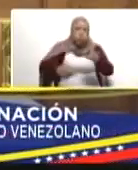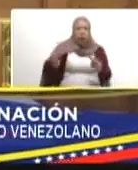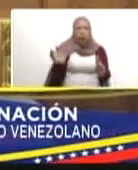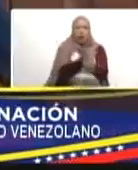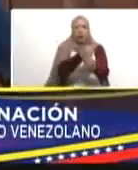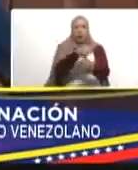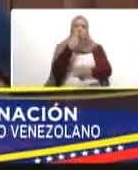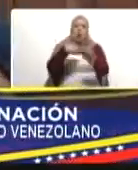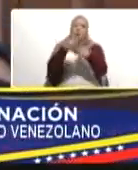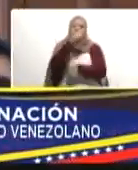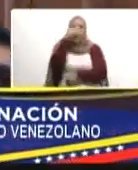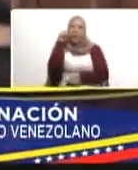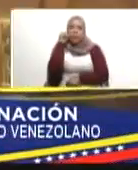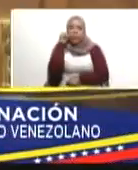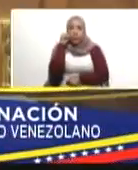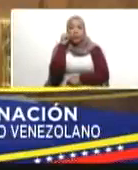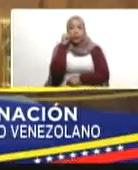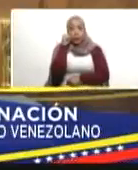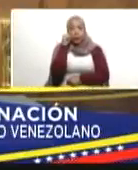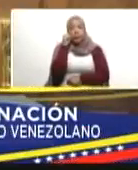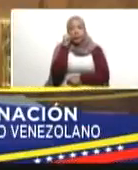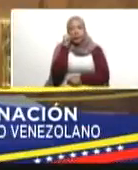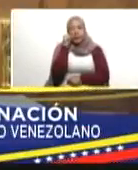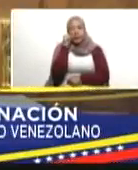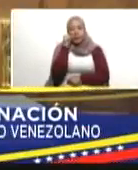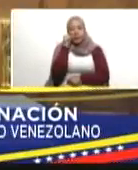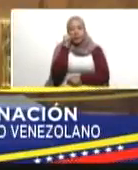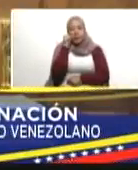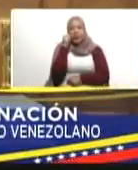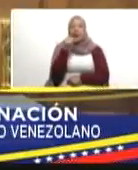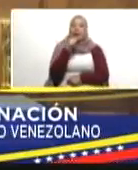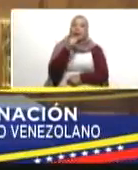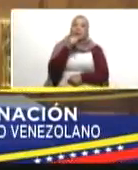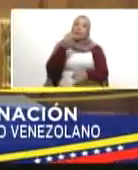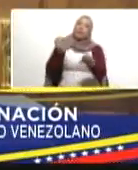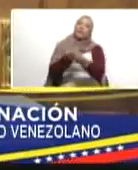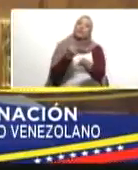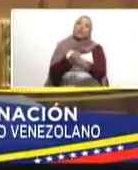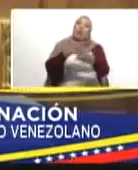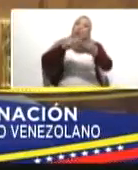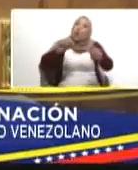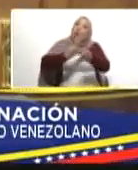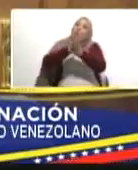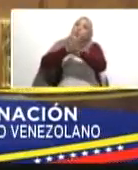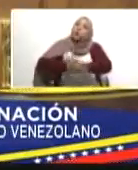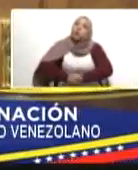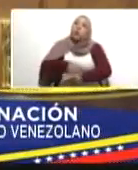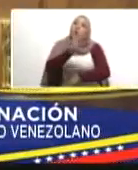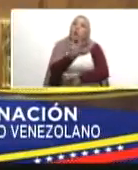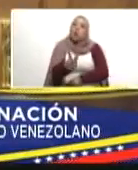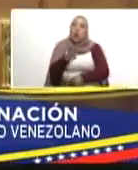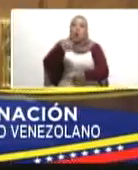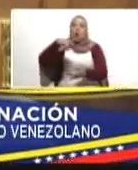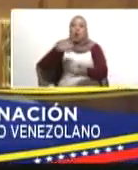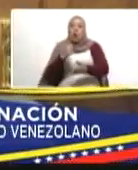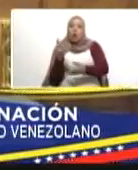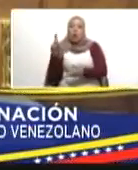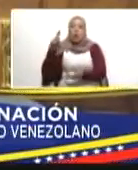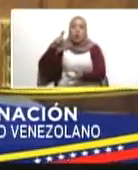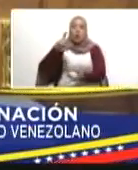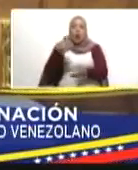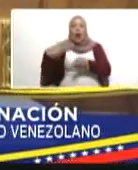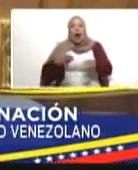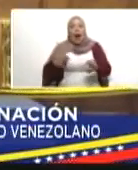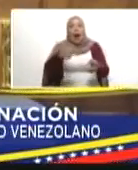pumpa y además la neutralización y destrucción de dos submarino de